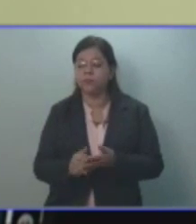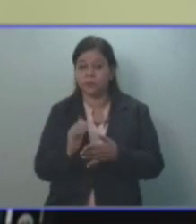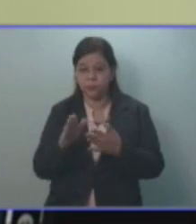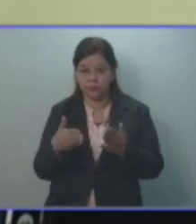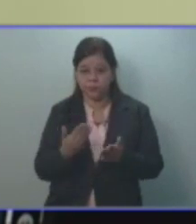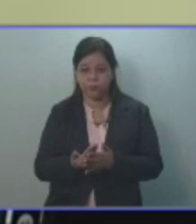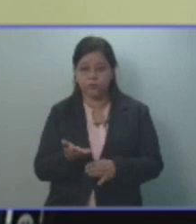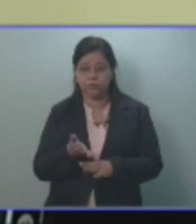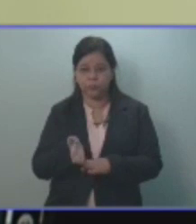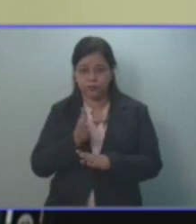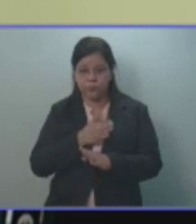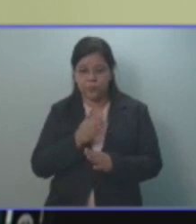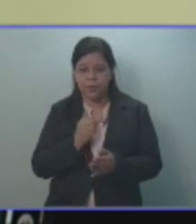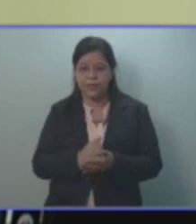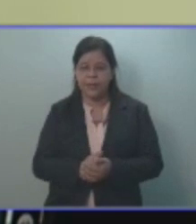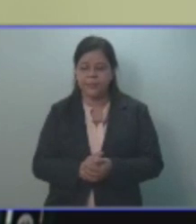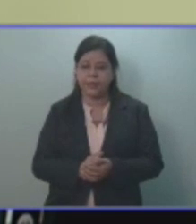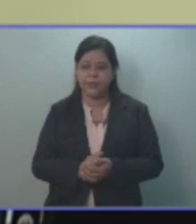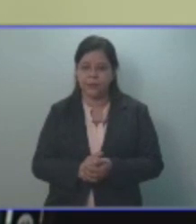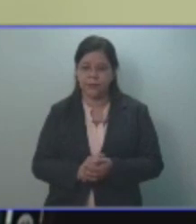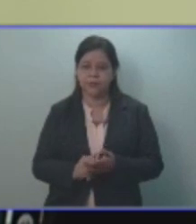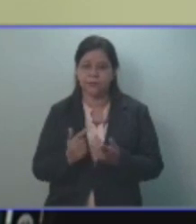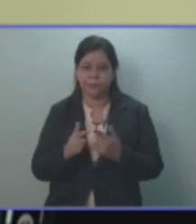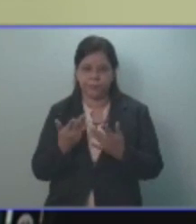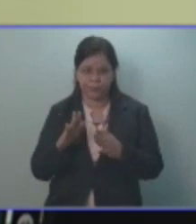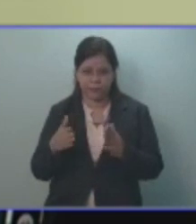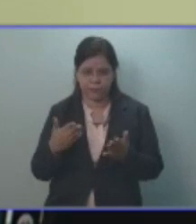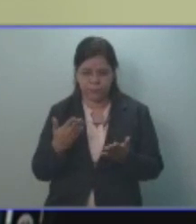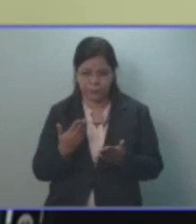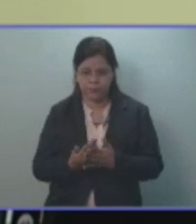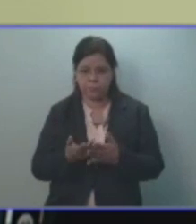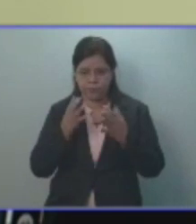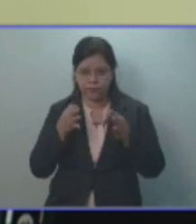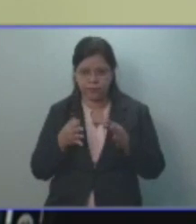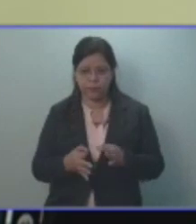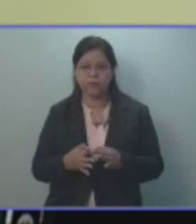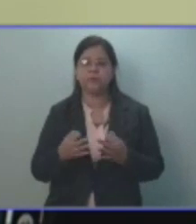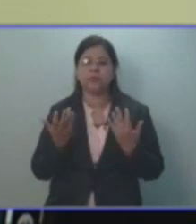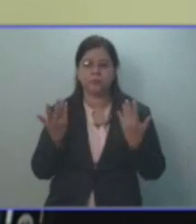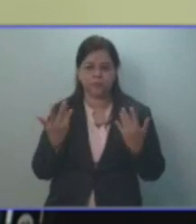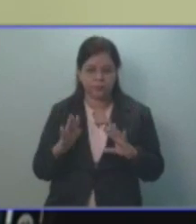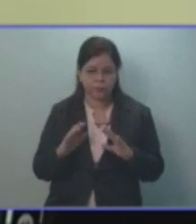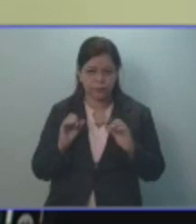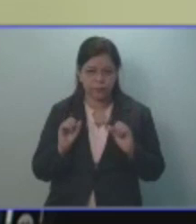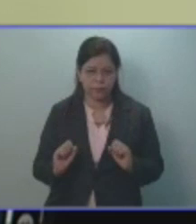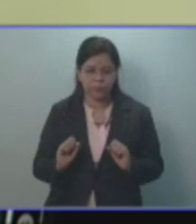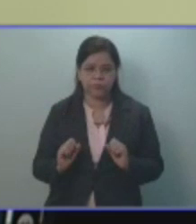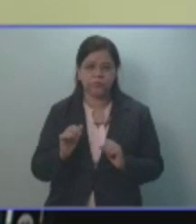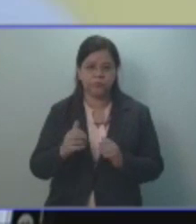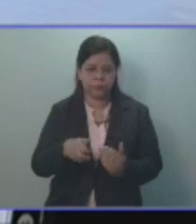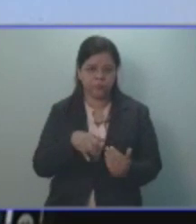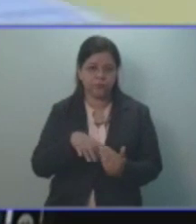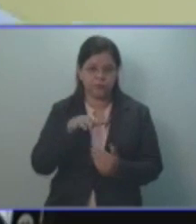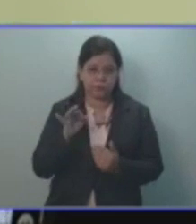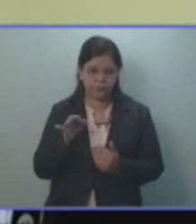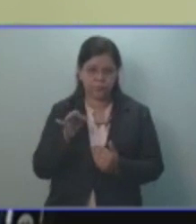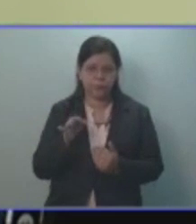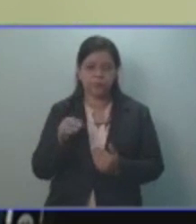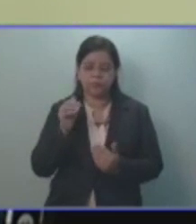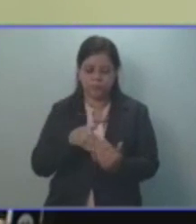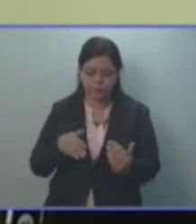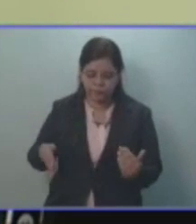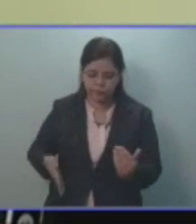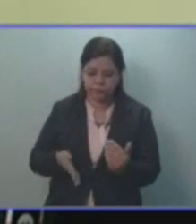del referido expediente y, en consecuencia, ha resuelto emitir dictamen en el sentido que el expediente pase al